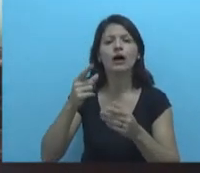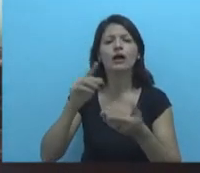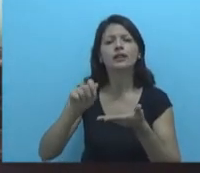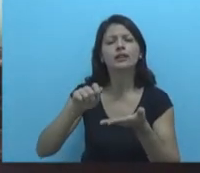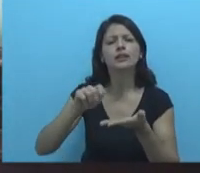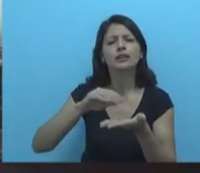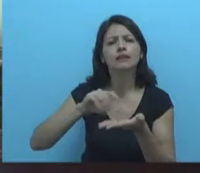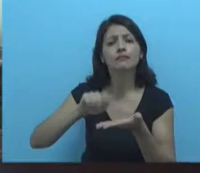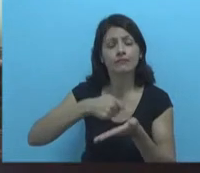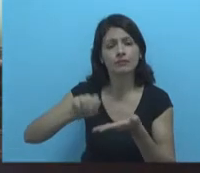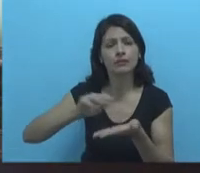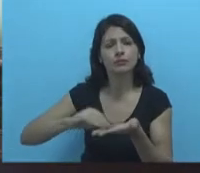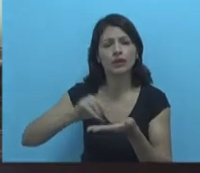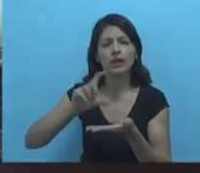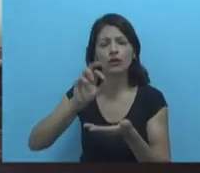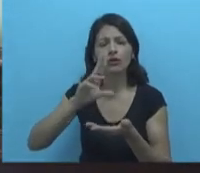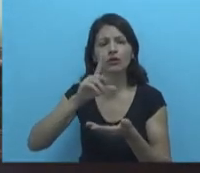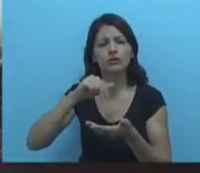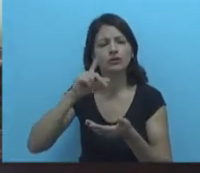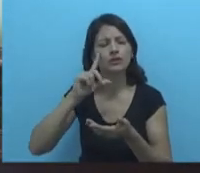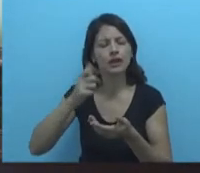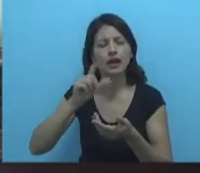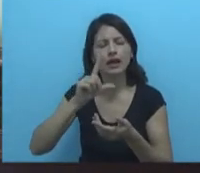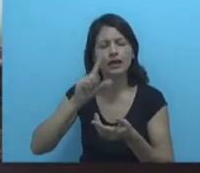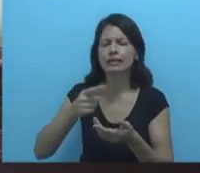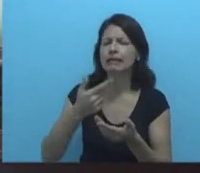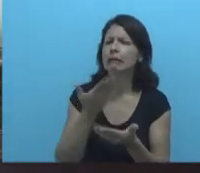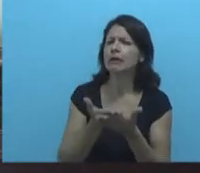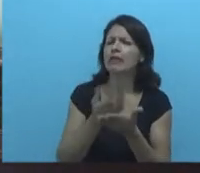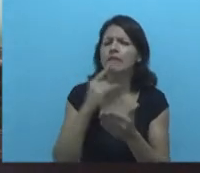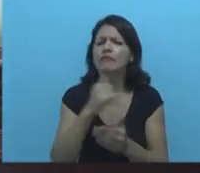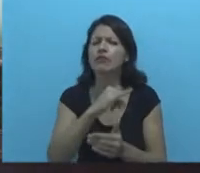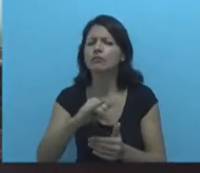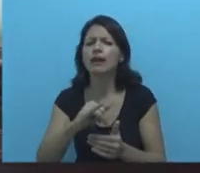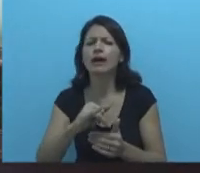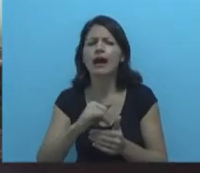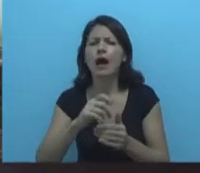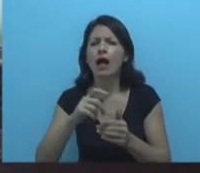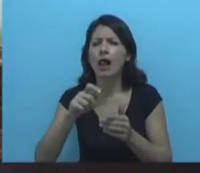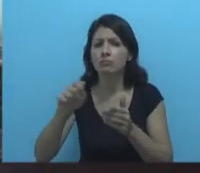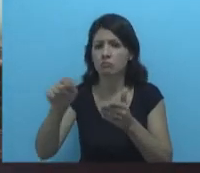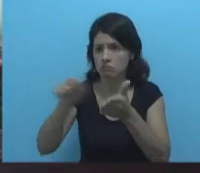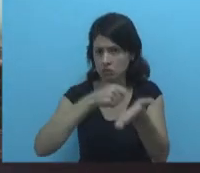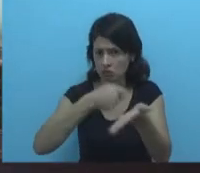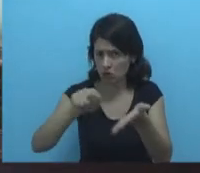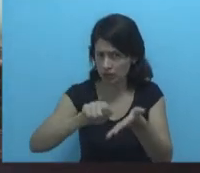en relación a la contratación directa 0121 aprobada mediante decreto